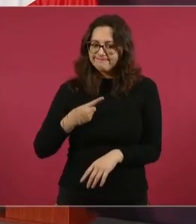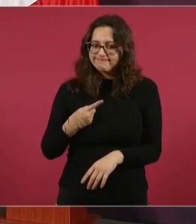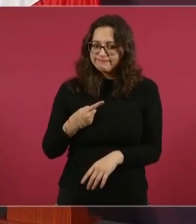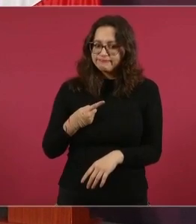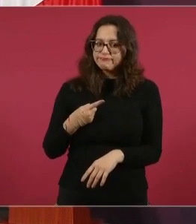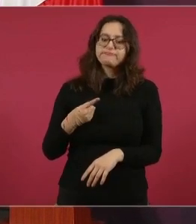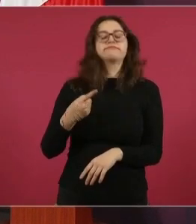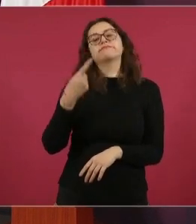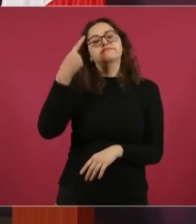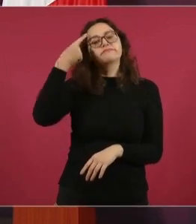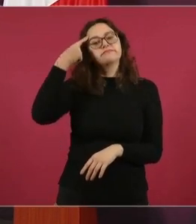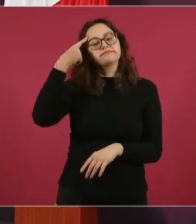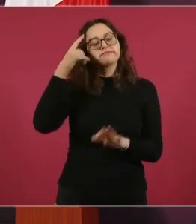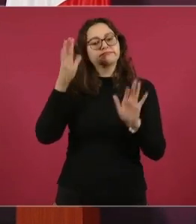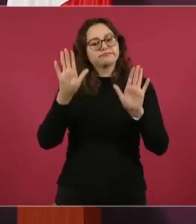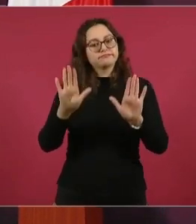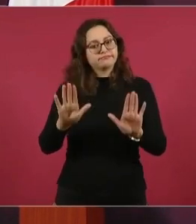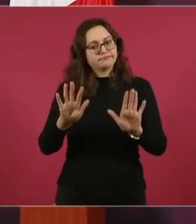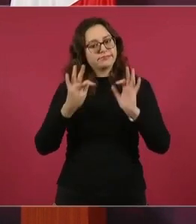Para ubicarnos, ¿no?